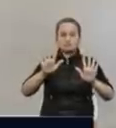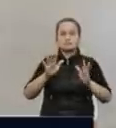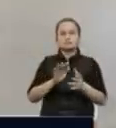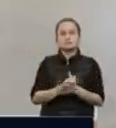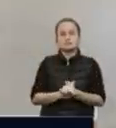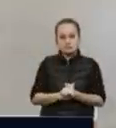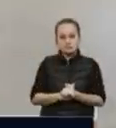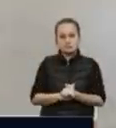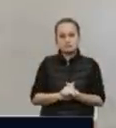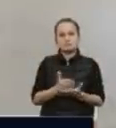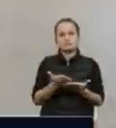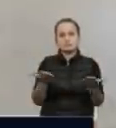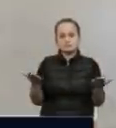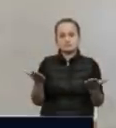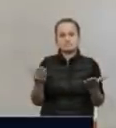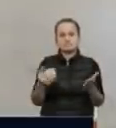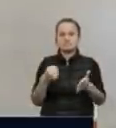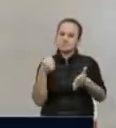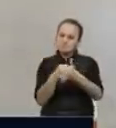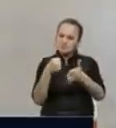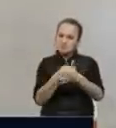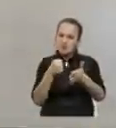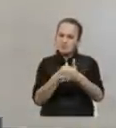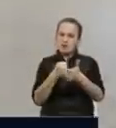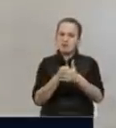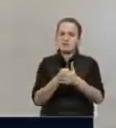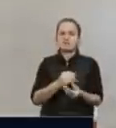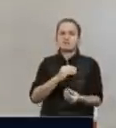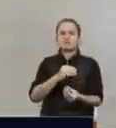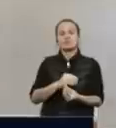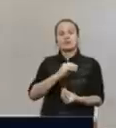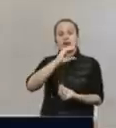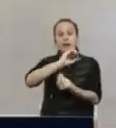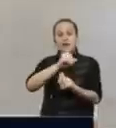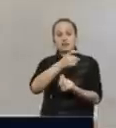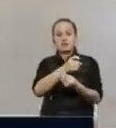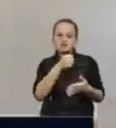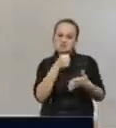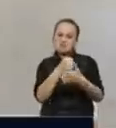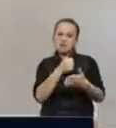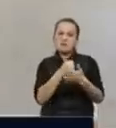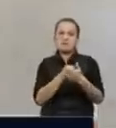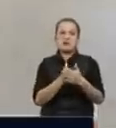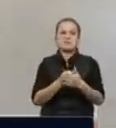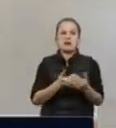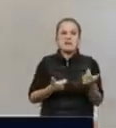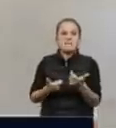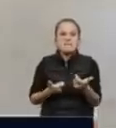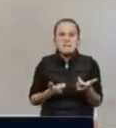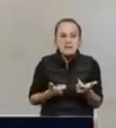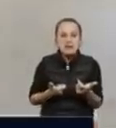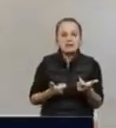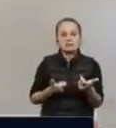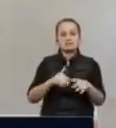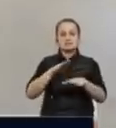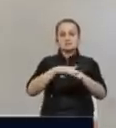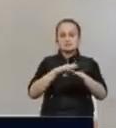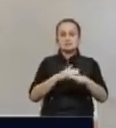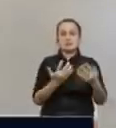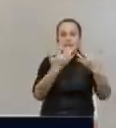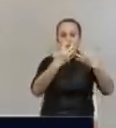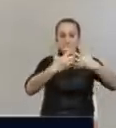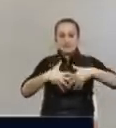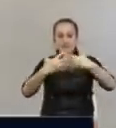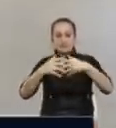ha tenido la presión del Clan del Golfo, Y en lo que hemos invitado a los pequeños